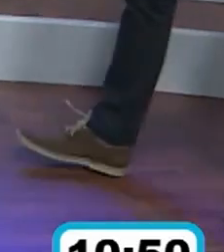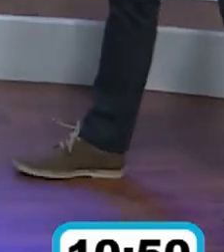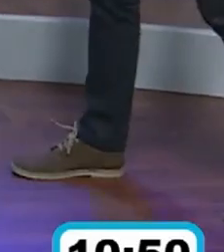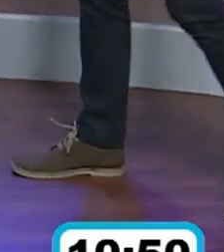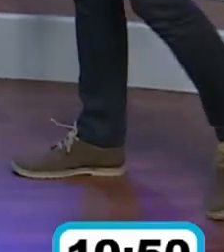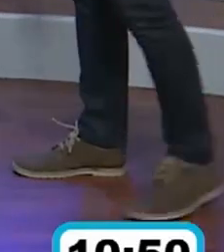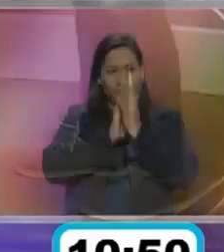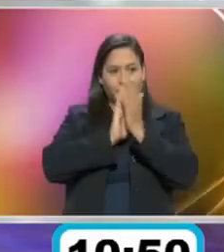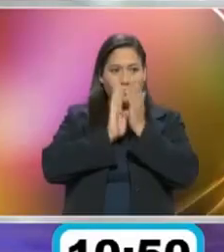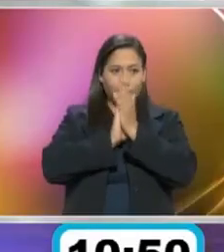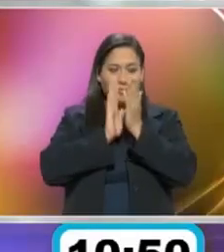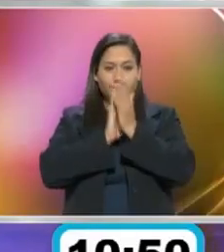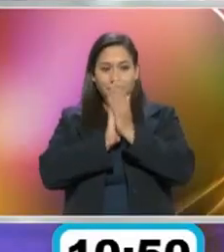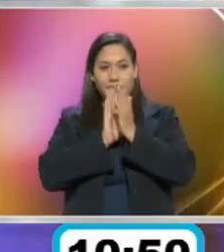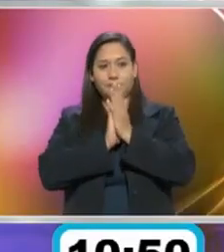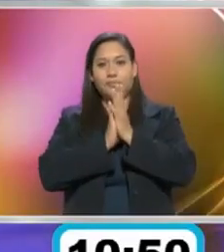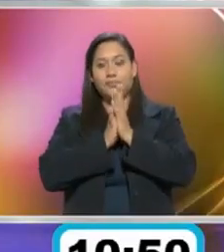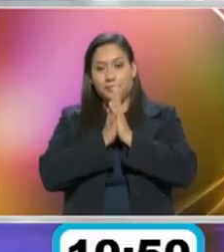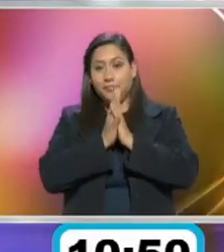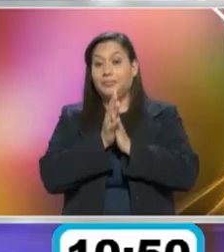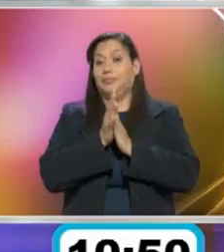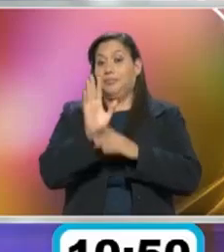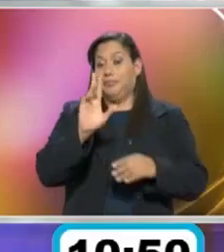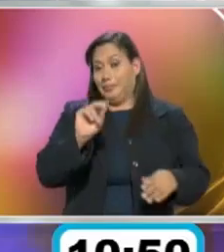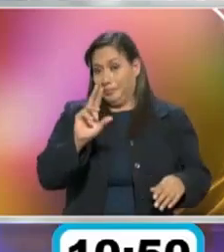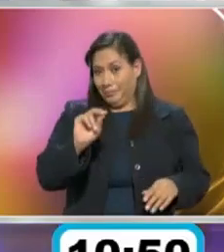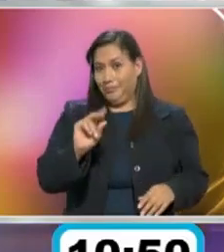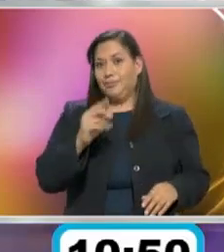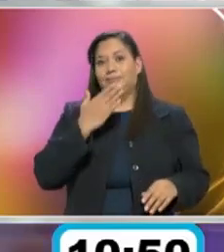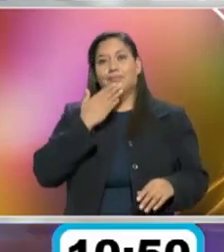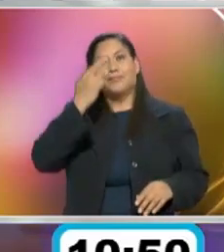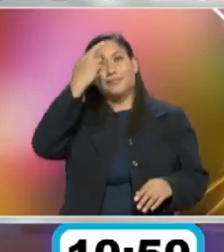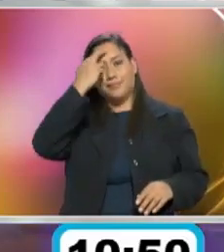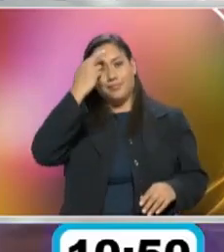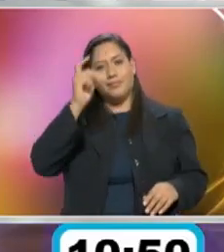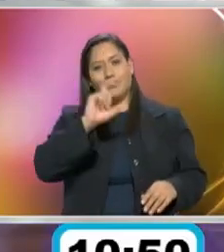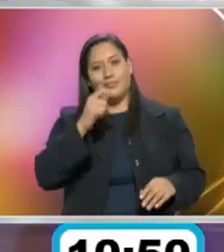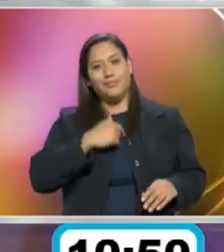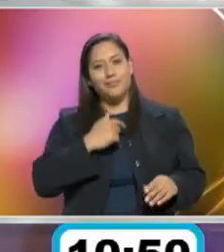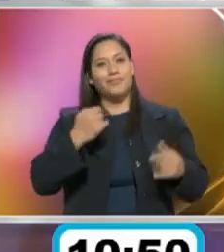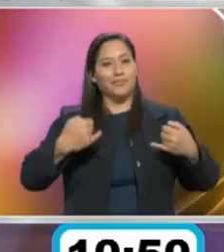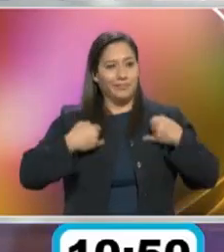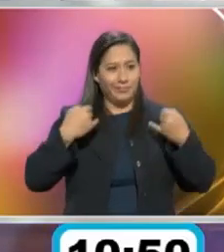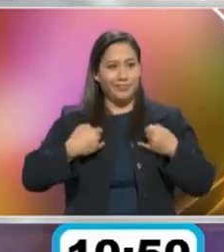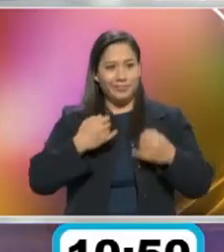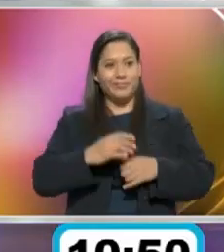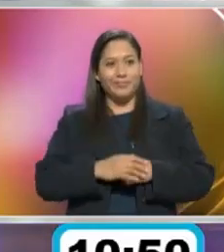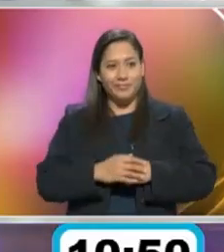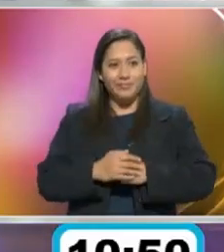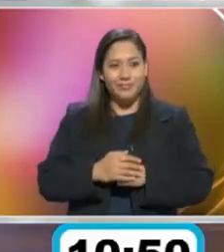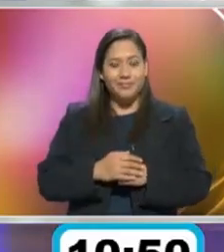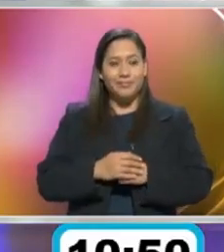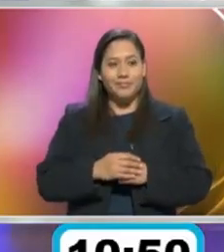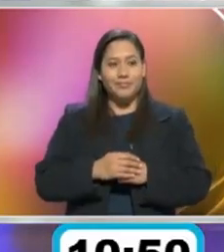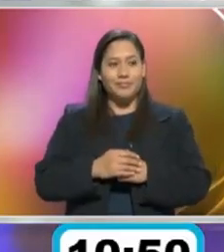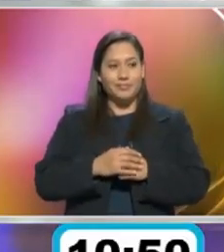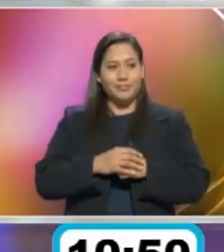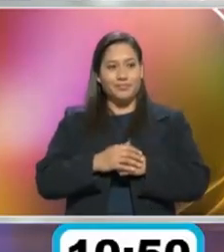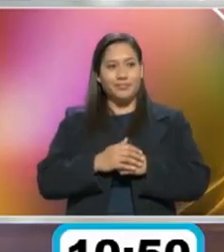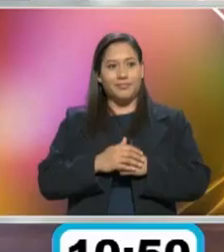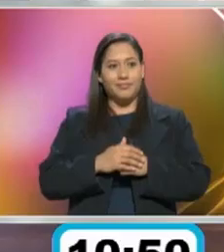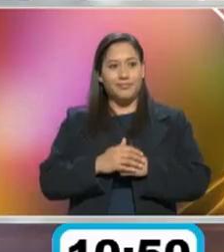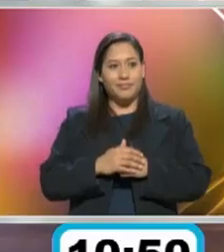Algo de buen Gracias, rock gracias, ochentero. gracias. Suena Así muy es. ochentero. Me acordé de mis tiempos mozos. Y un Sí, rock- claro. Adelante,